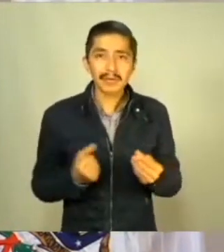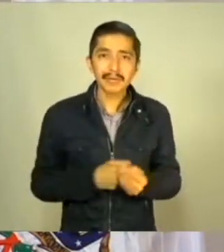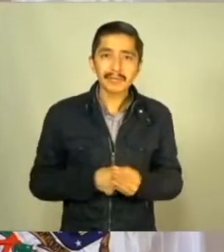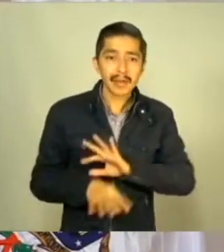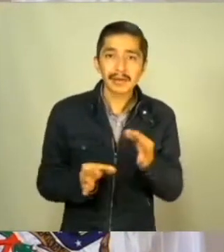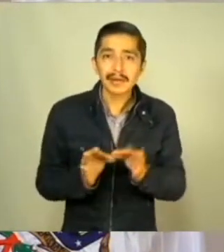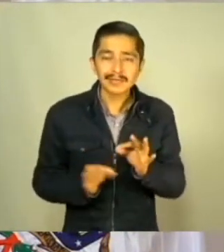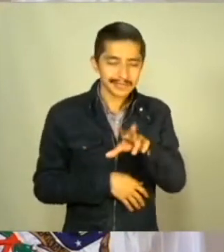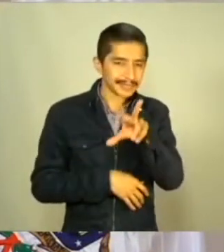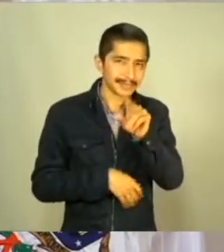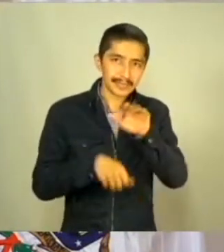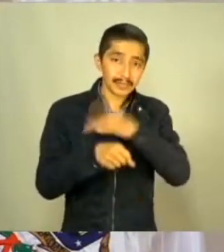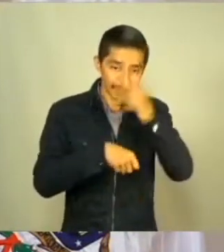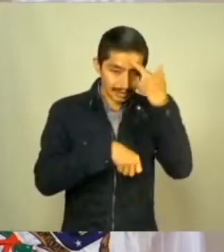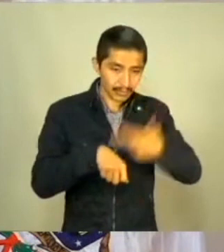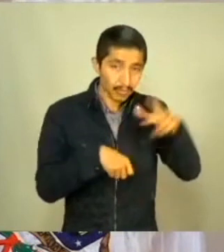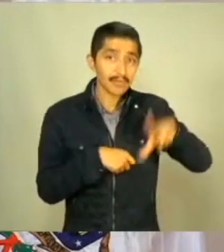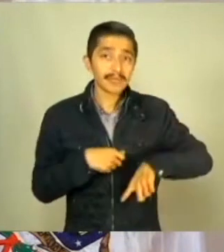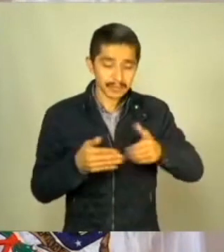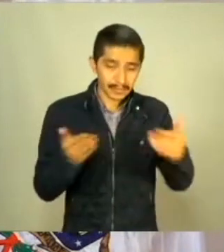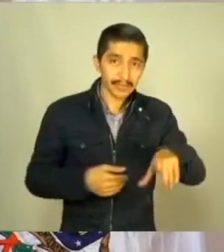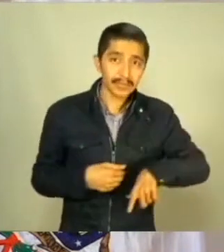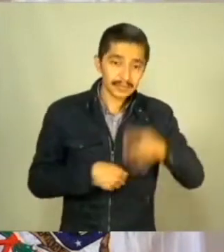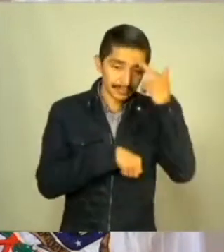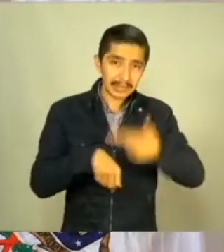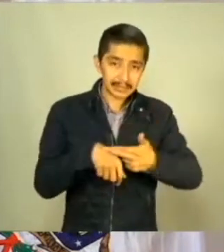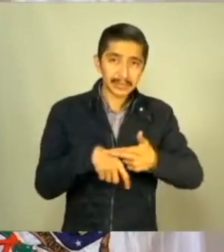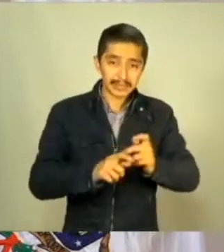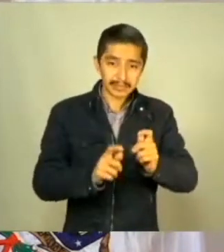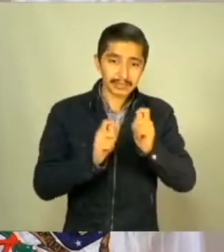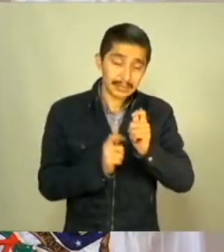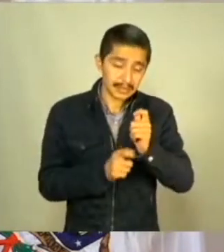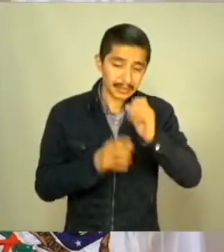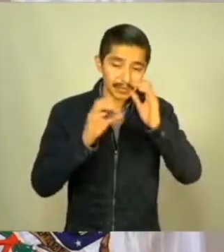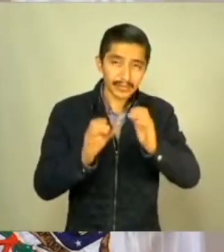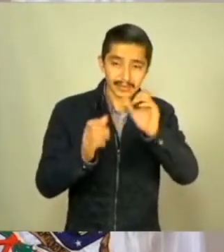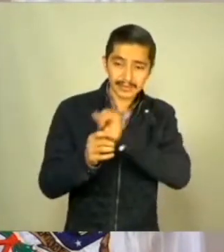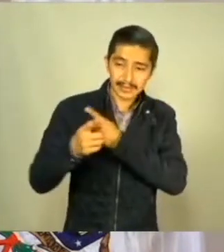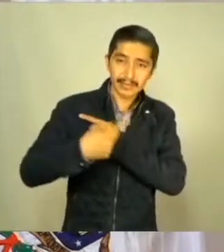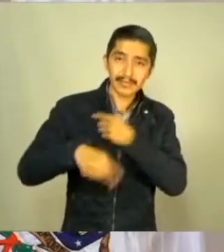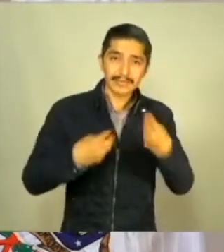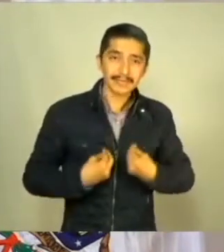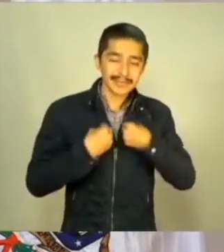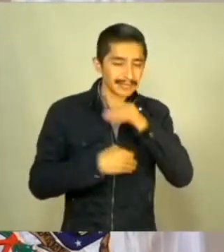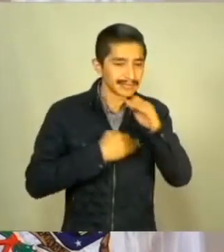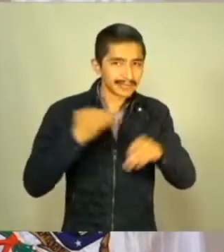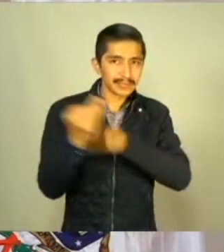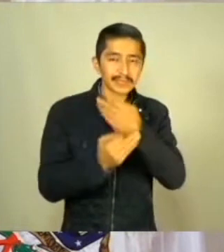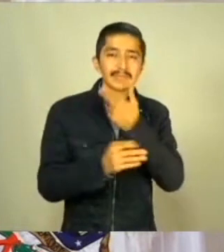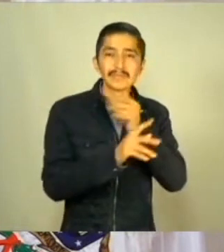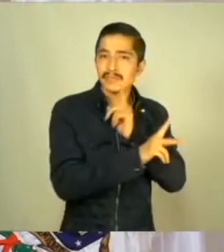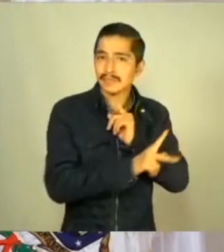nuestra responsabilidad es mi responsabilidad cuidar la salud y la vida de todas y de todos